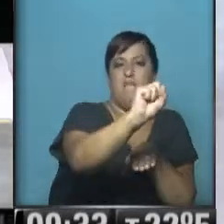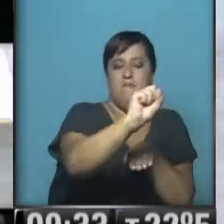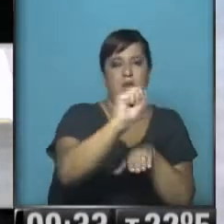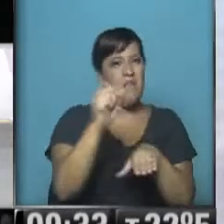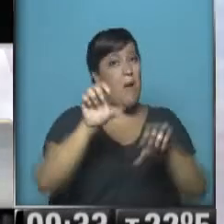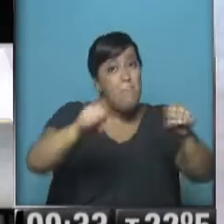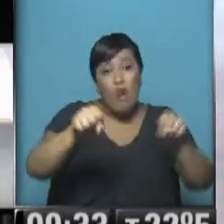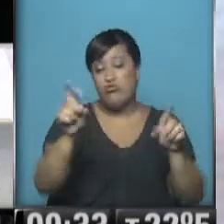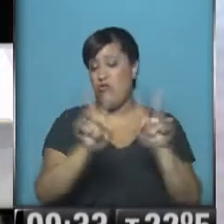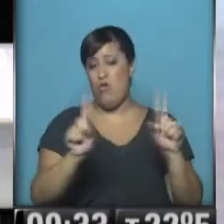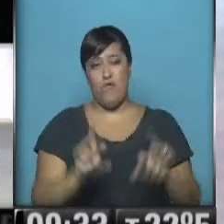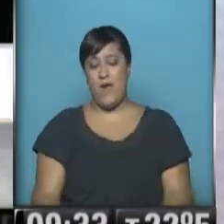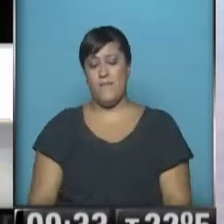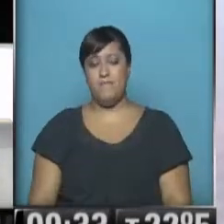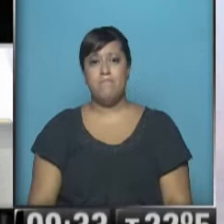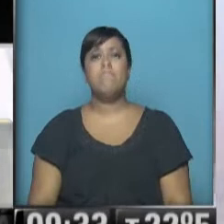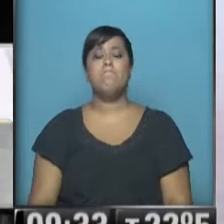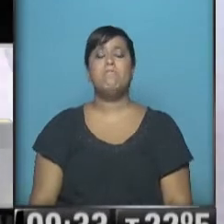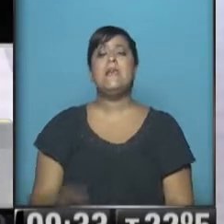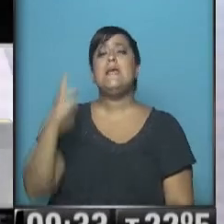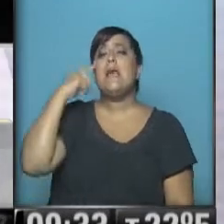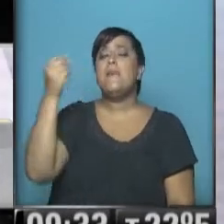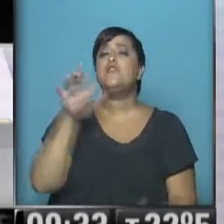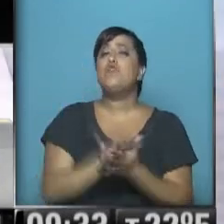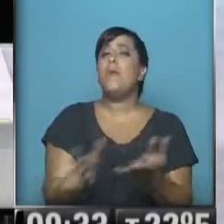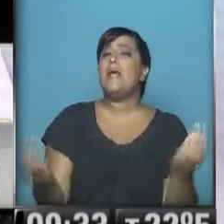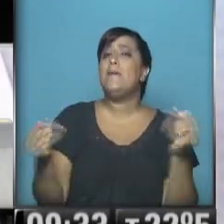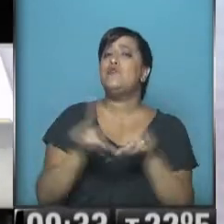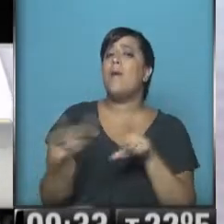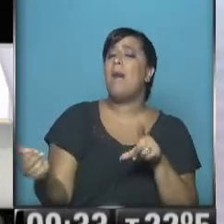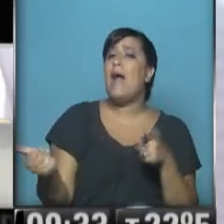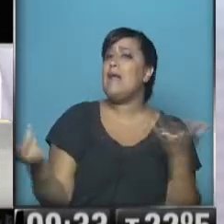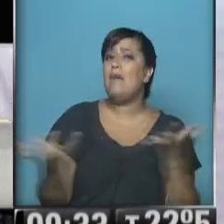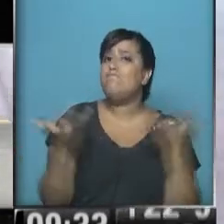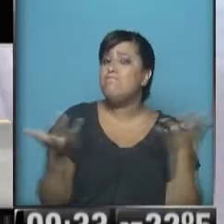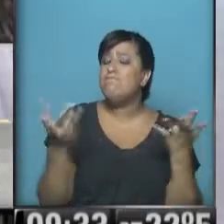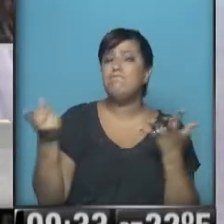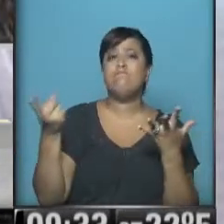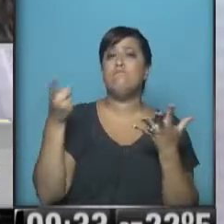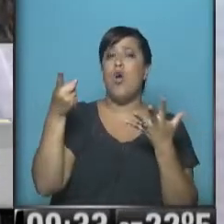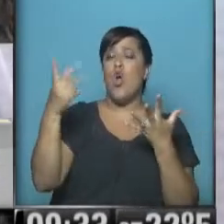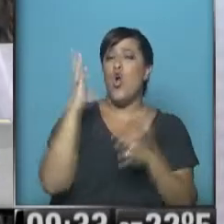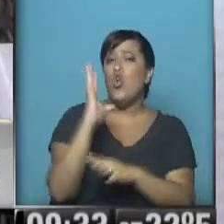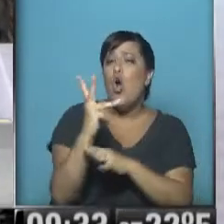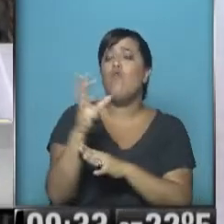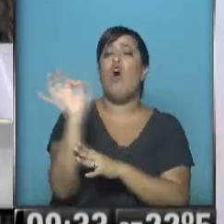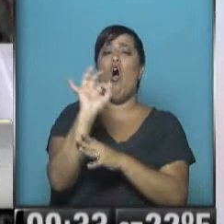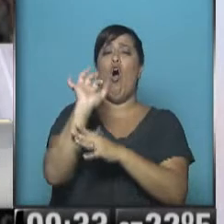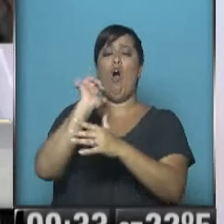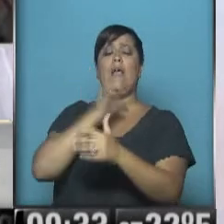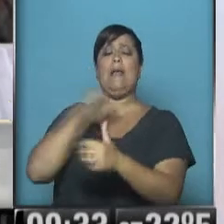ninguna moto. ¿Cuál es la hipótesis acerca de lo que le sucedió a tu hermana, de que fue víctima de un robo, de un ataque